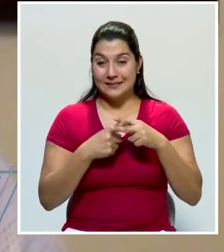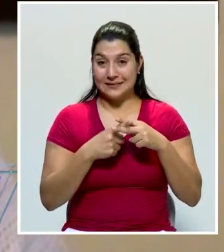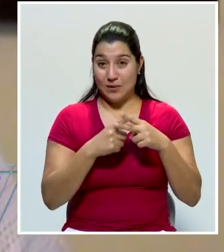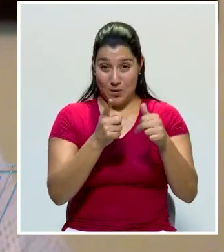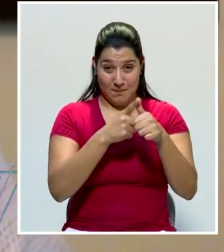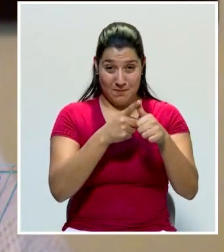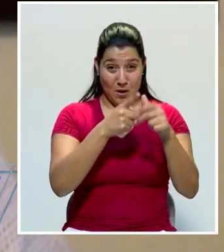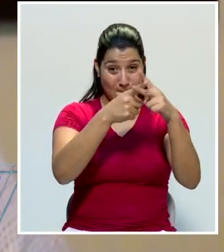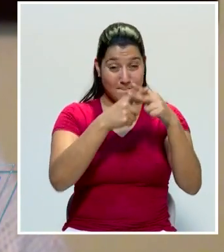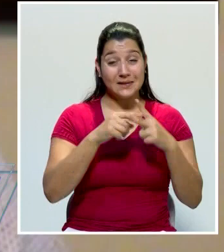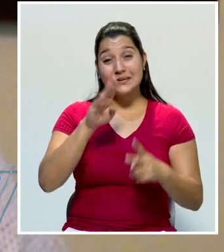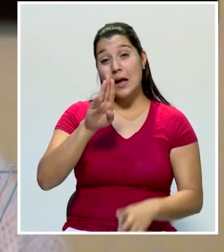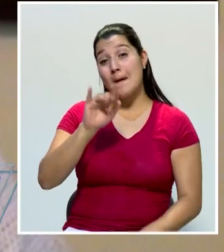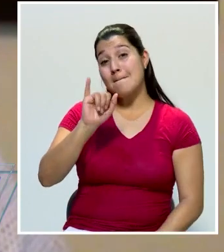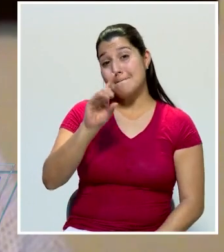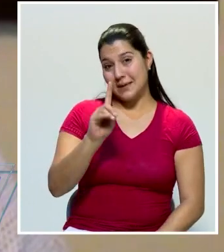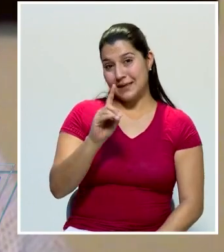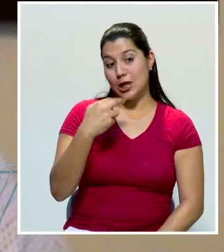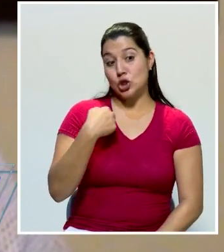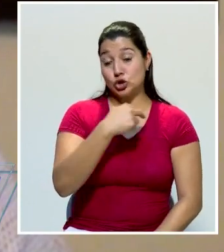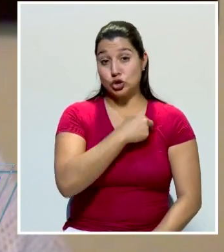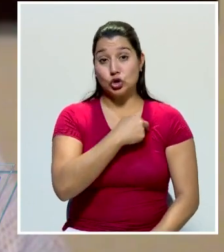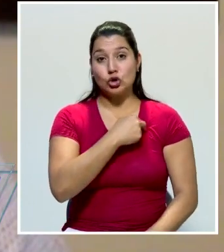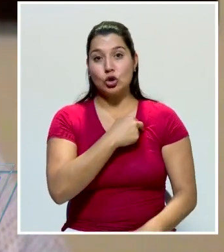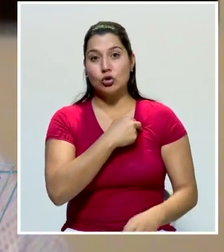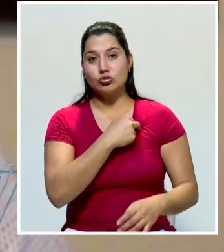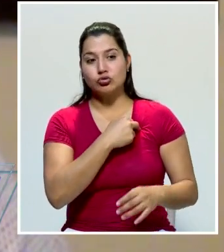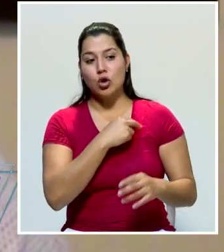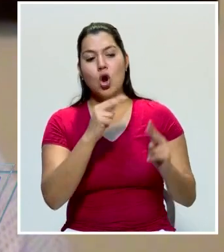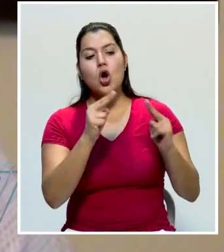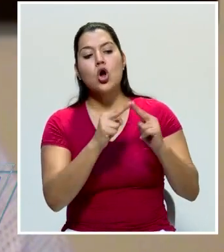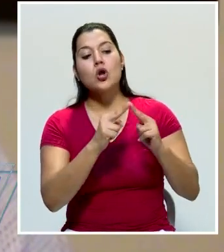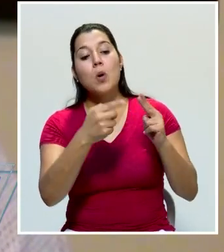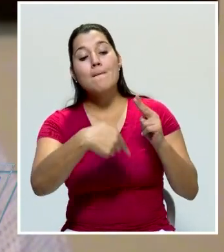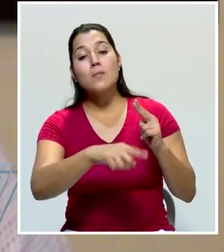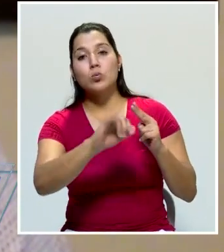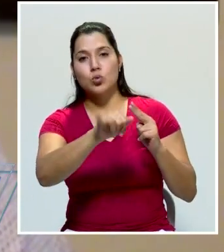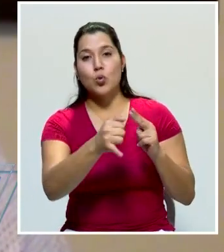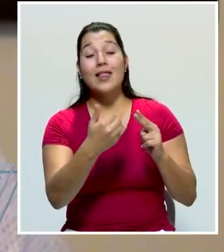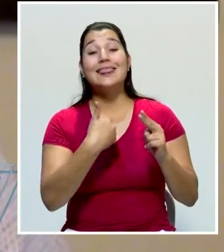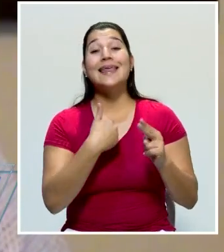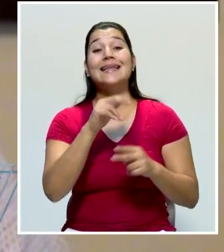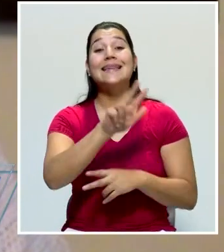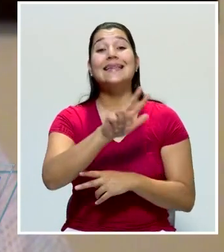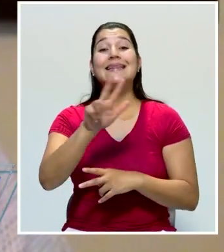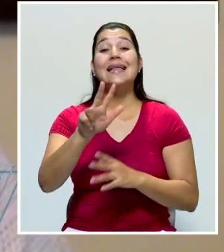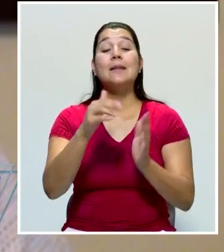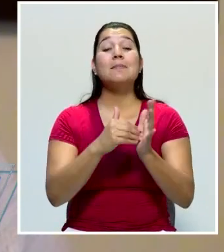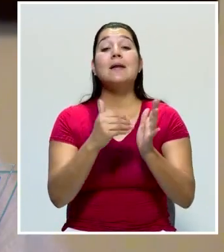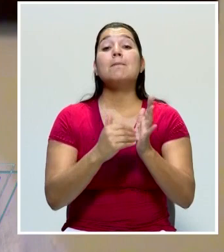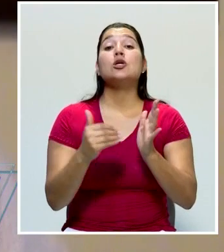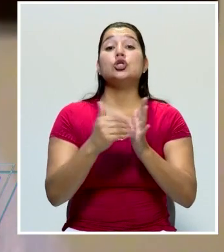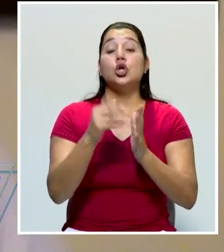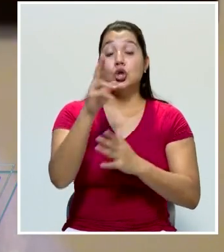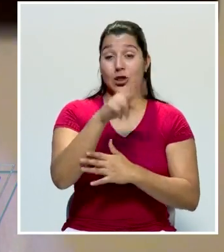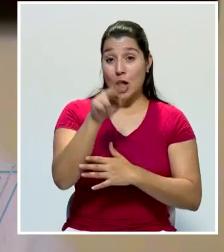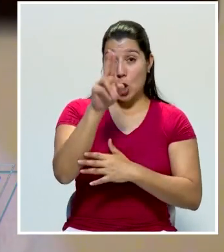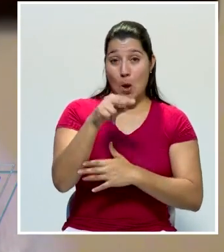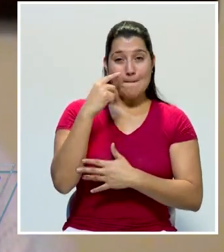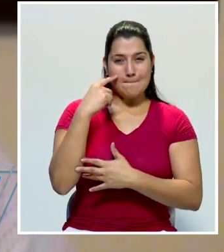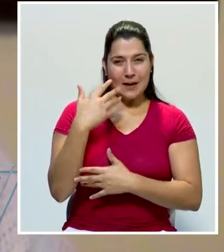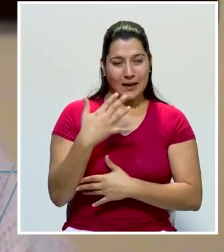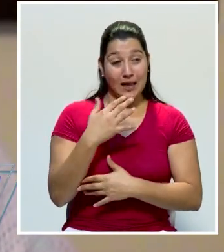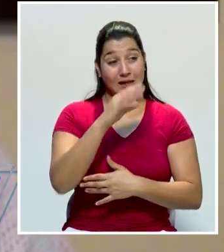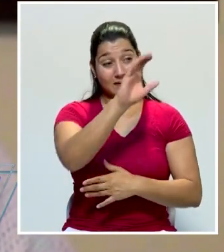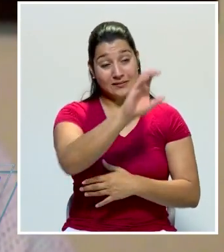primero del BID que estaríamos conociendo el próximo jueves incluye una partida de 33.000 millones de colones para inyectarle a la